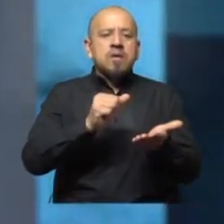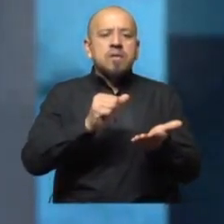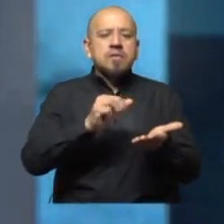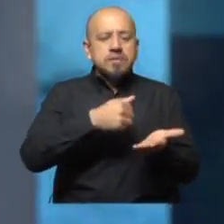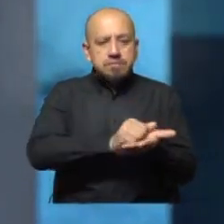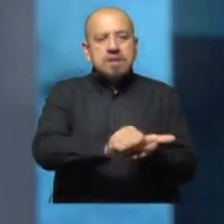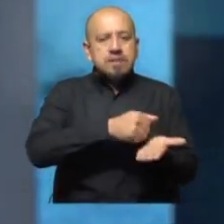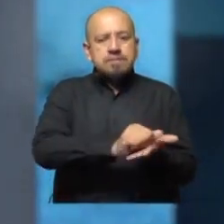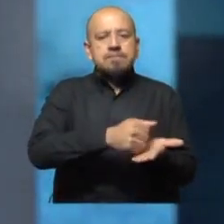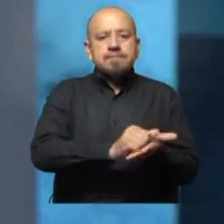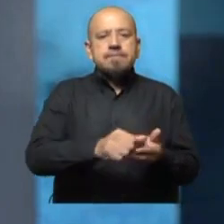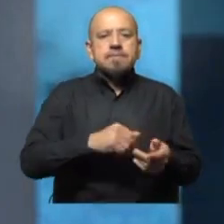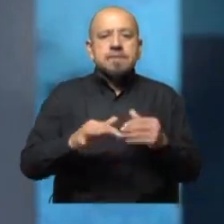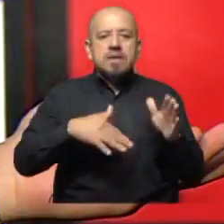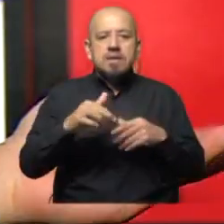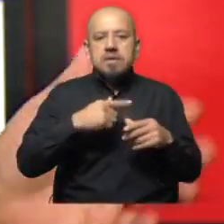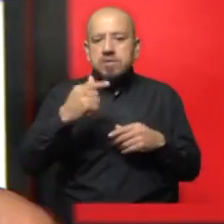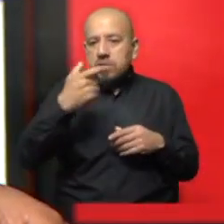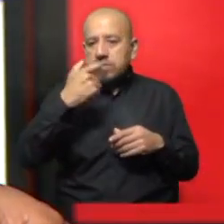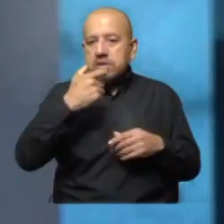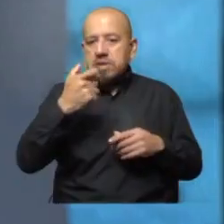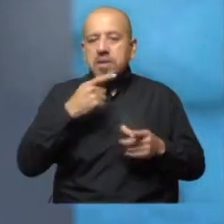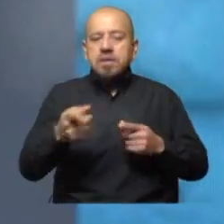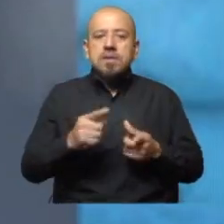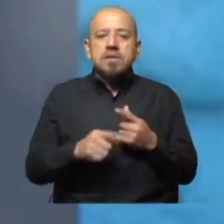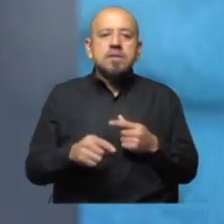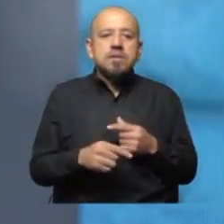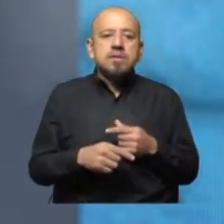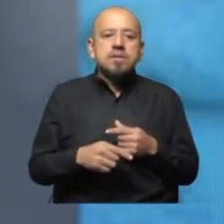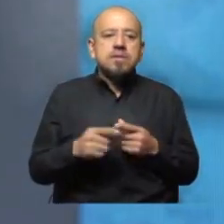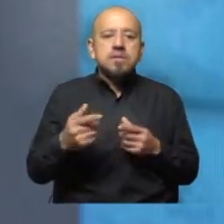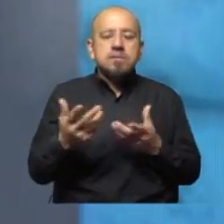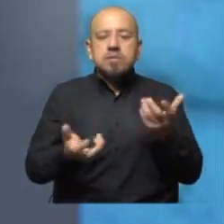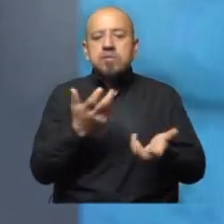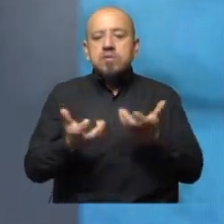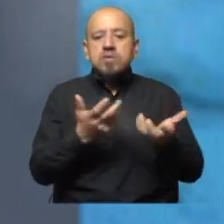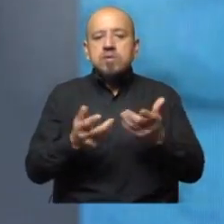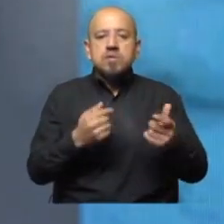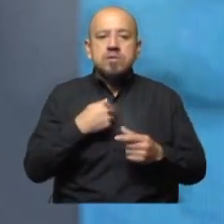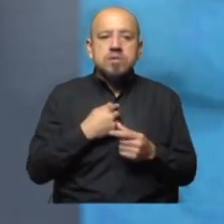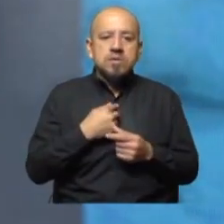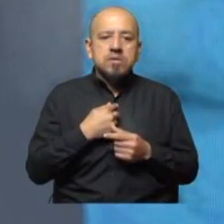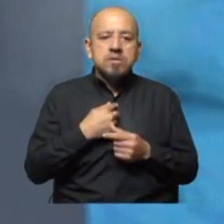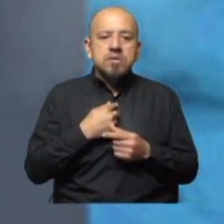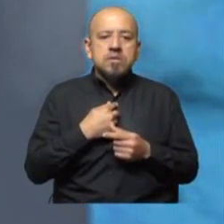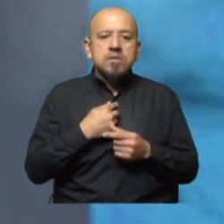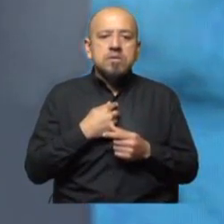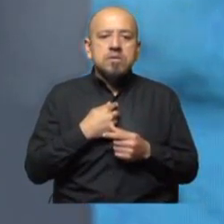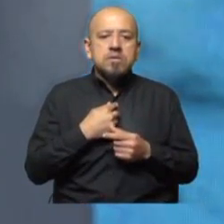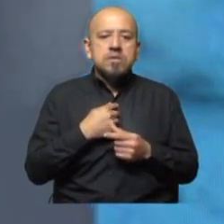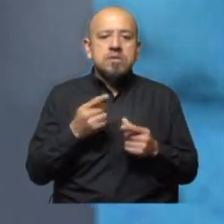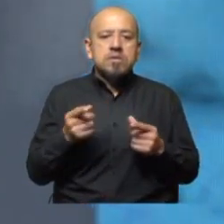me decía yo me cocino a mi equipo y como como que te acepto sano